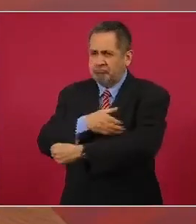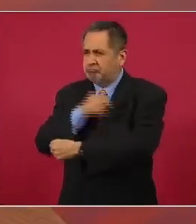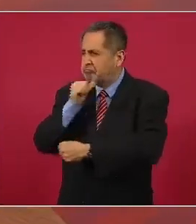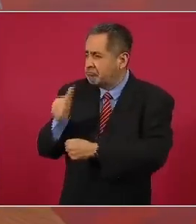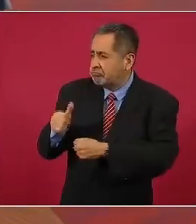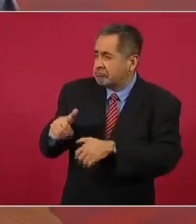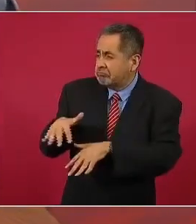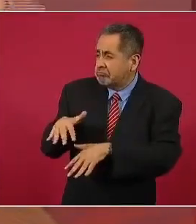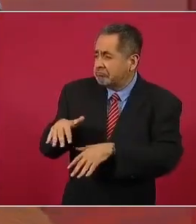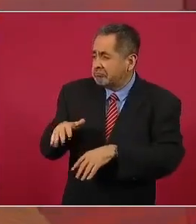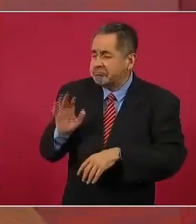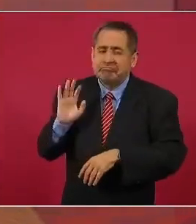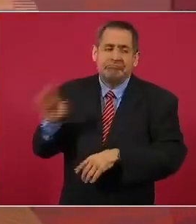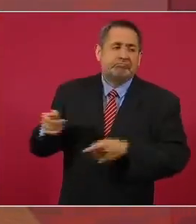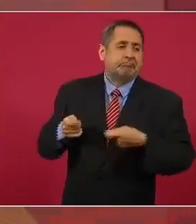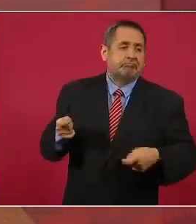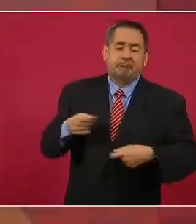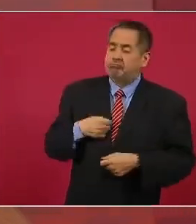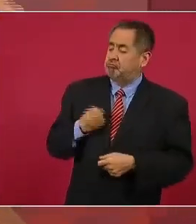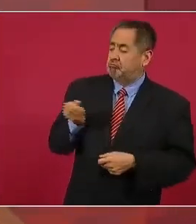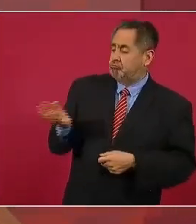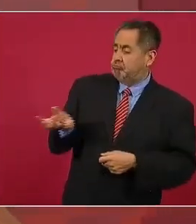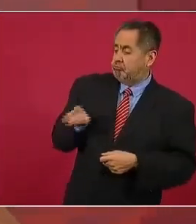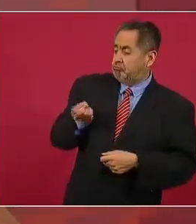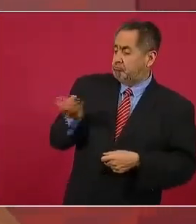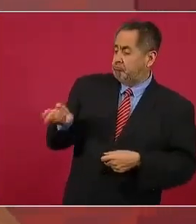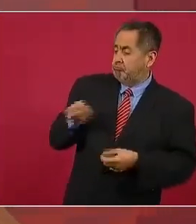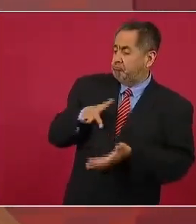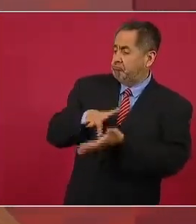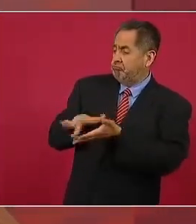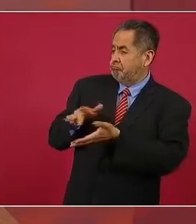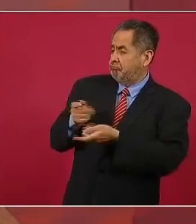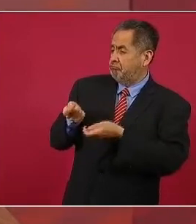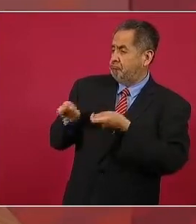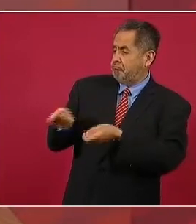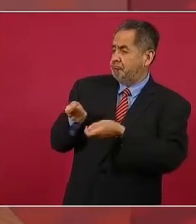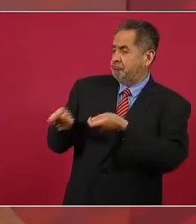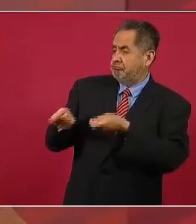que siempre necesiten favores de ellos.